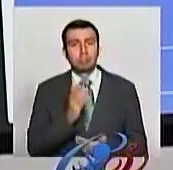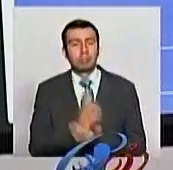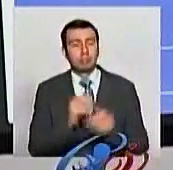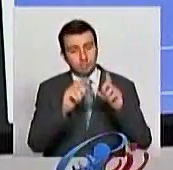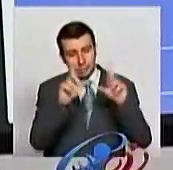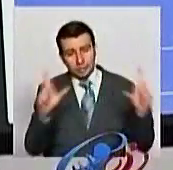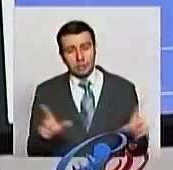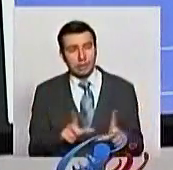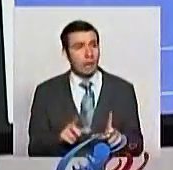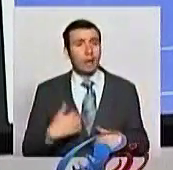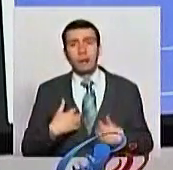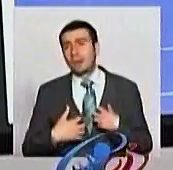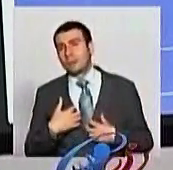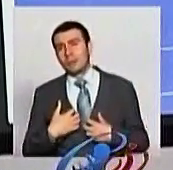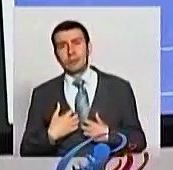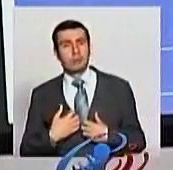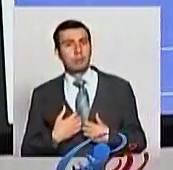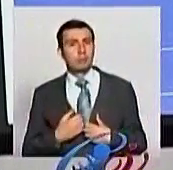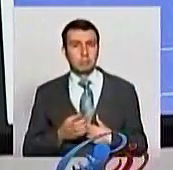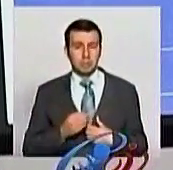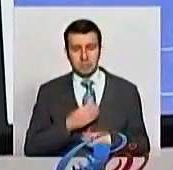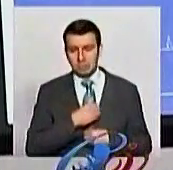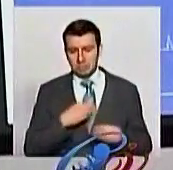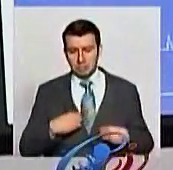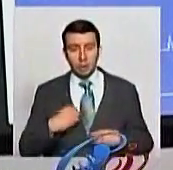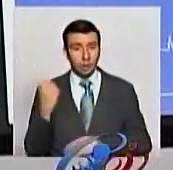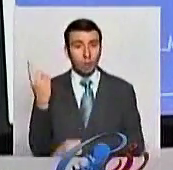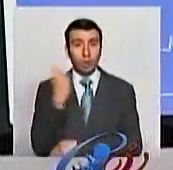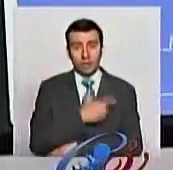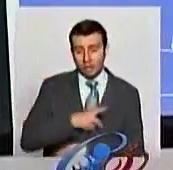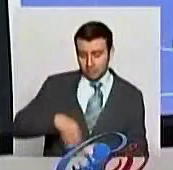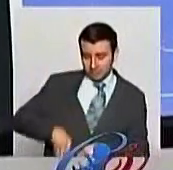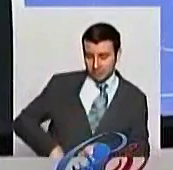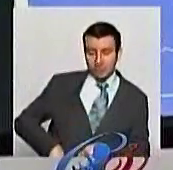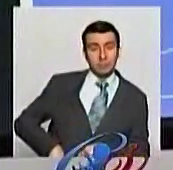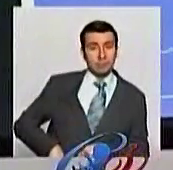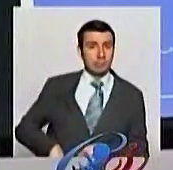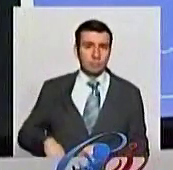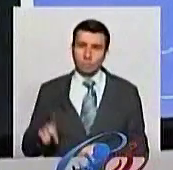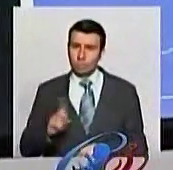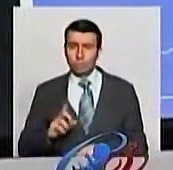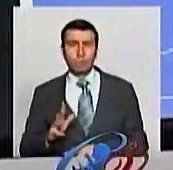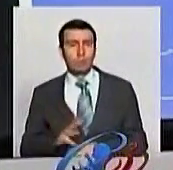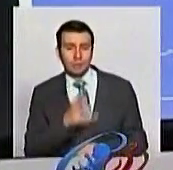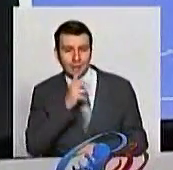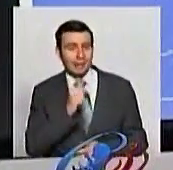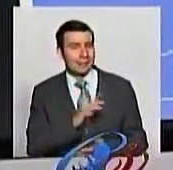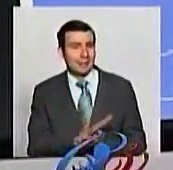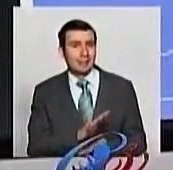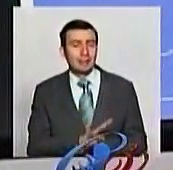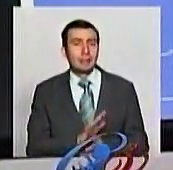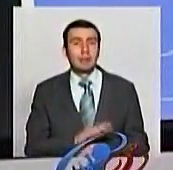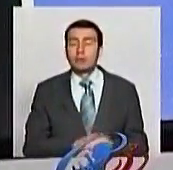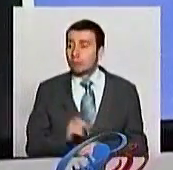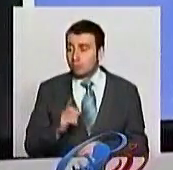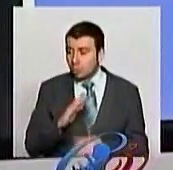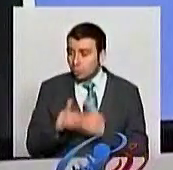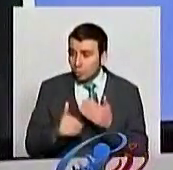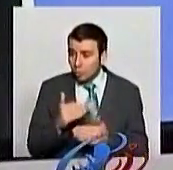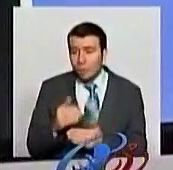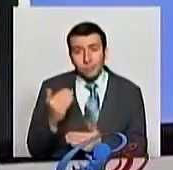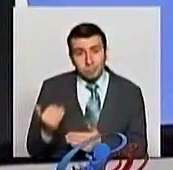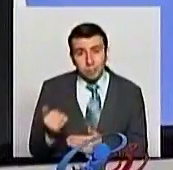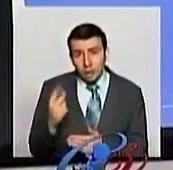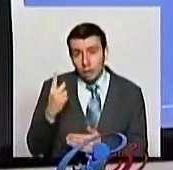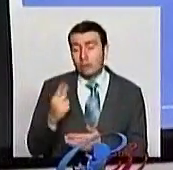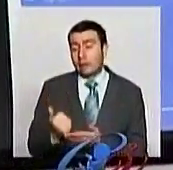un ecocardiograma, un Holter o un test de estrés o ninguno de estos procedimientos, porque esto de